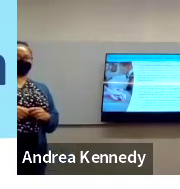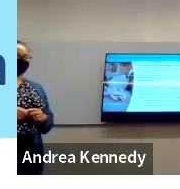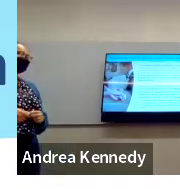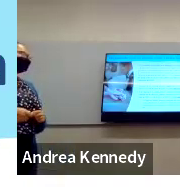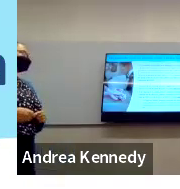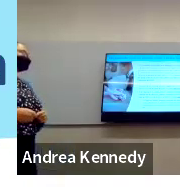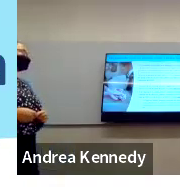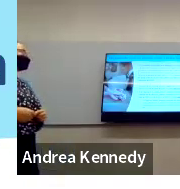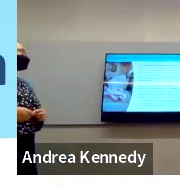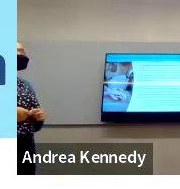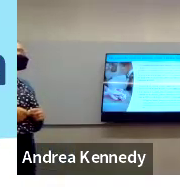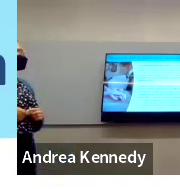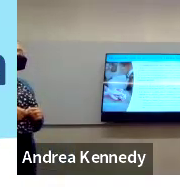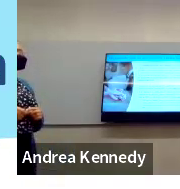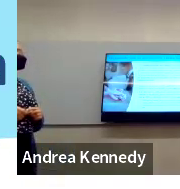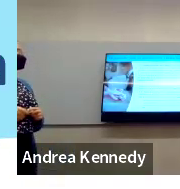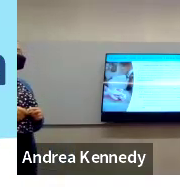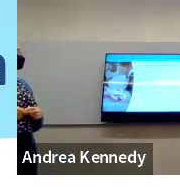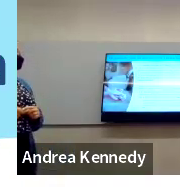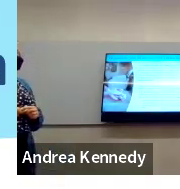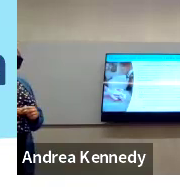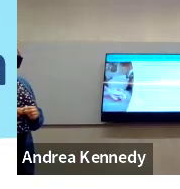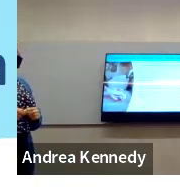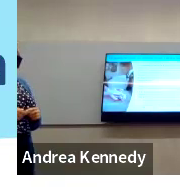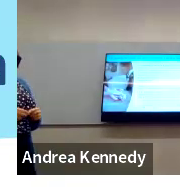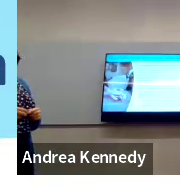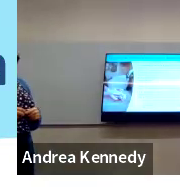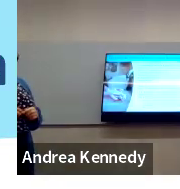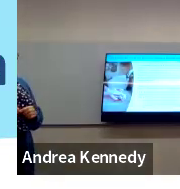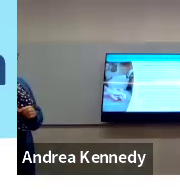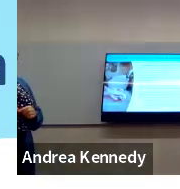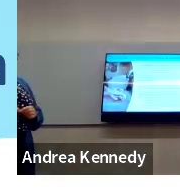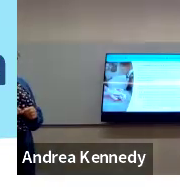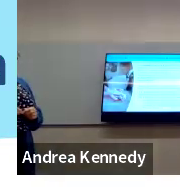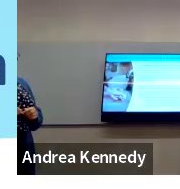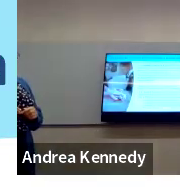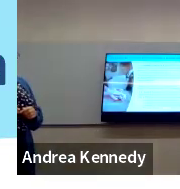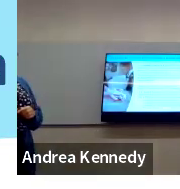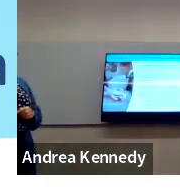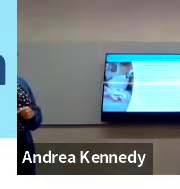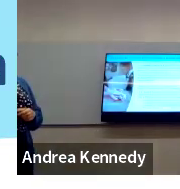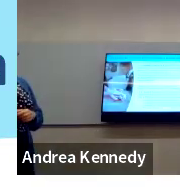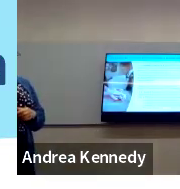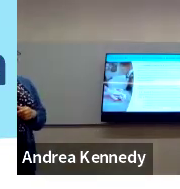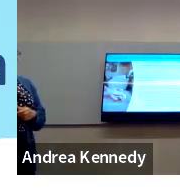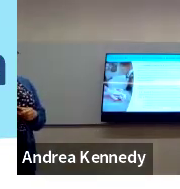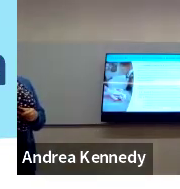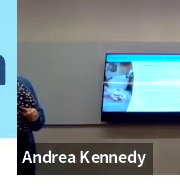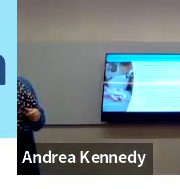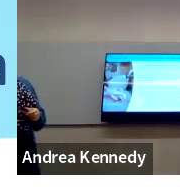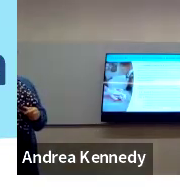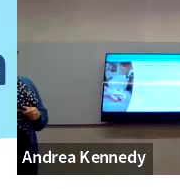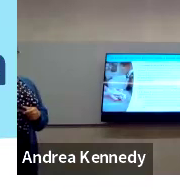servicios públicos va a ser una alza, va a incrementar lo que normalmente se está